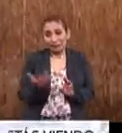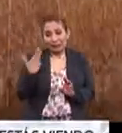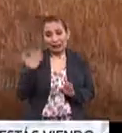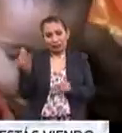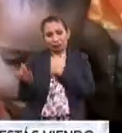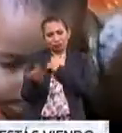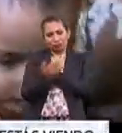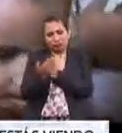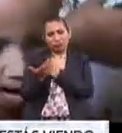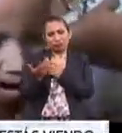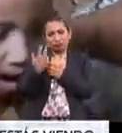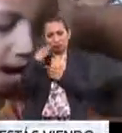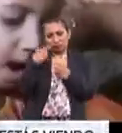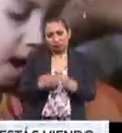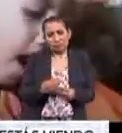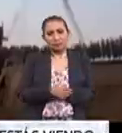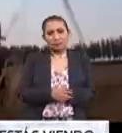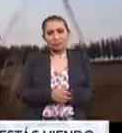de enfermedades no transmisibles.